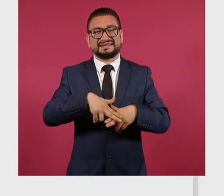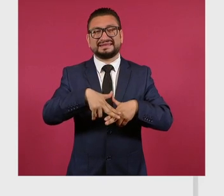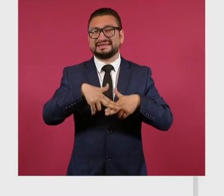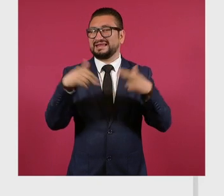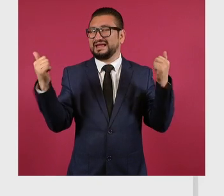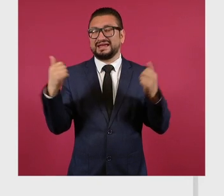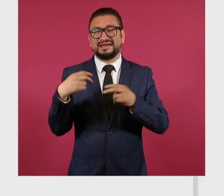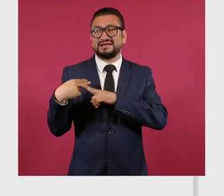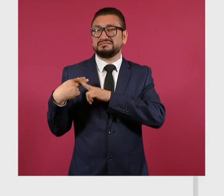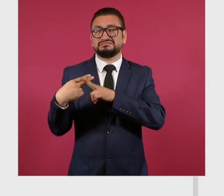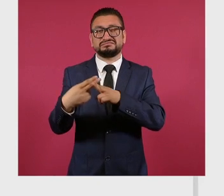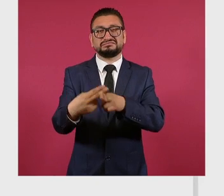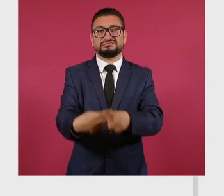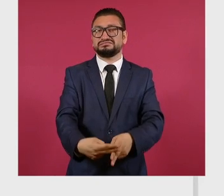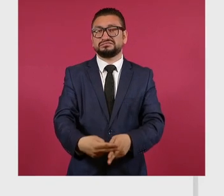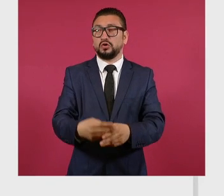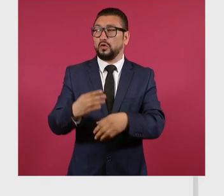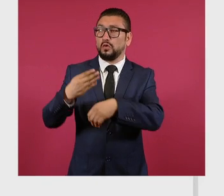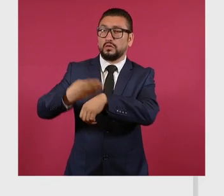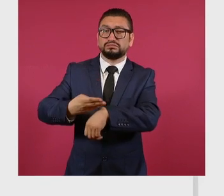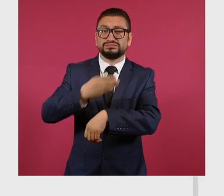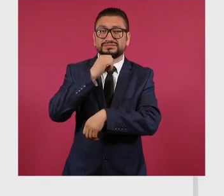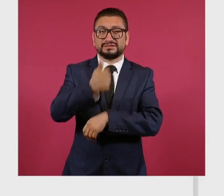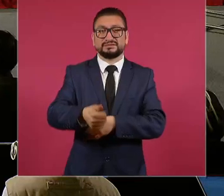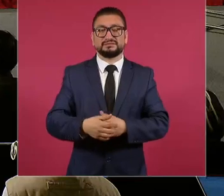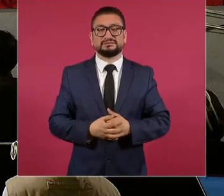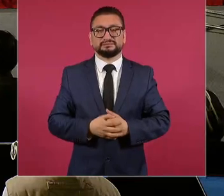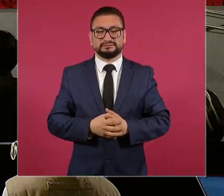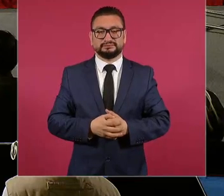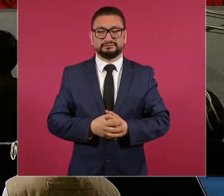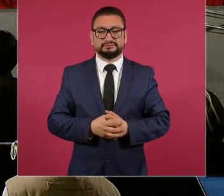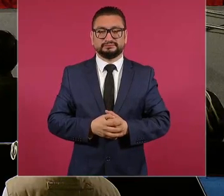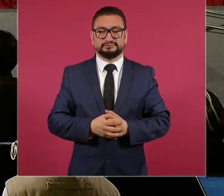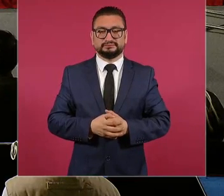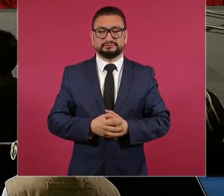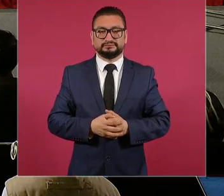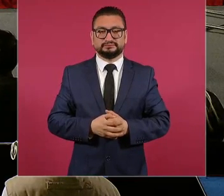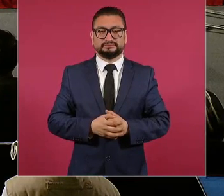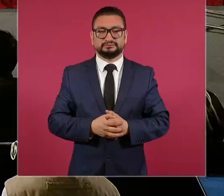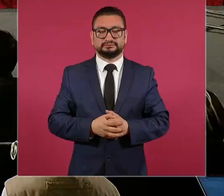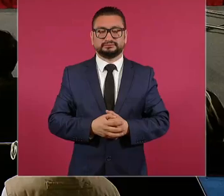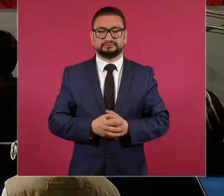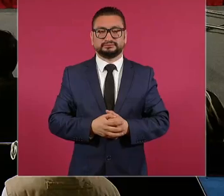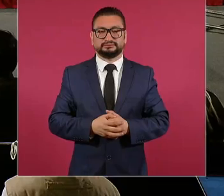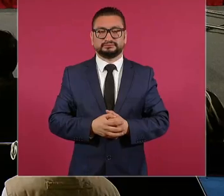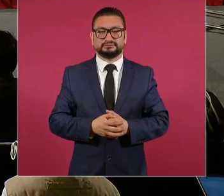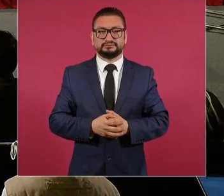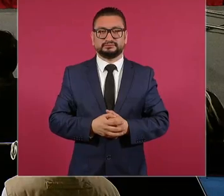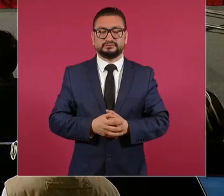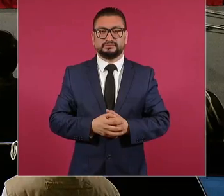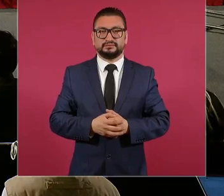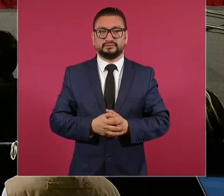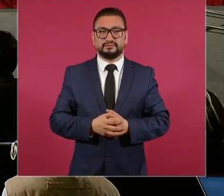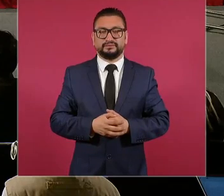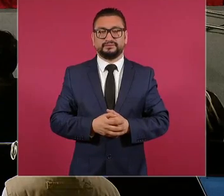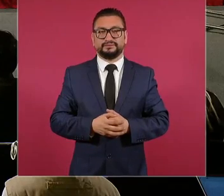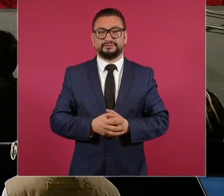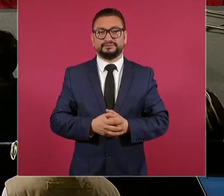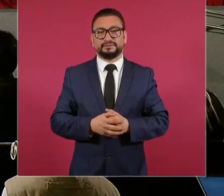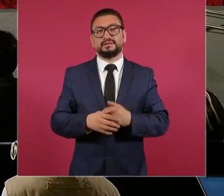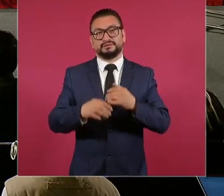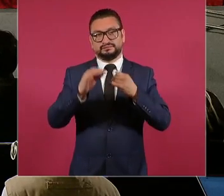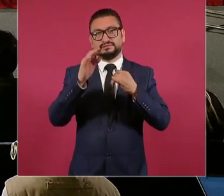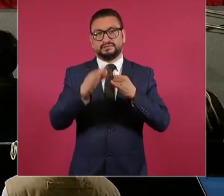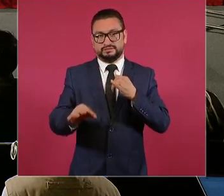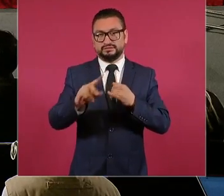fecha ha sido sancionado. Adelante. Y finalmente, para darle la